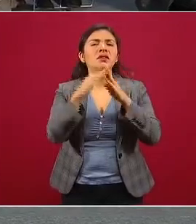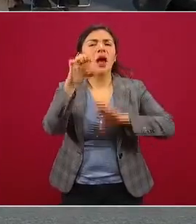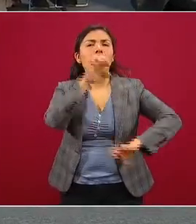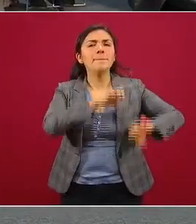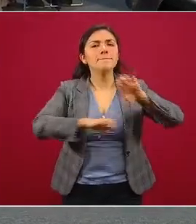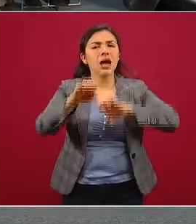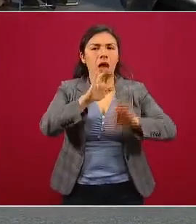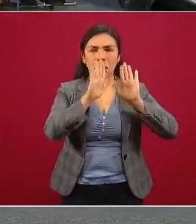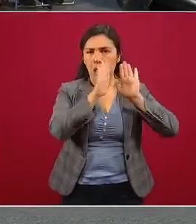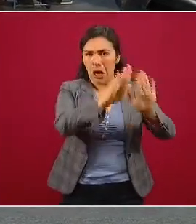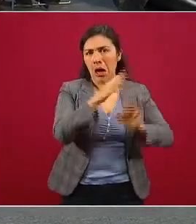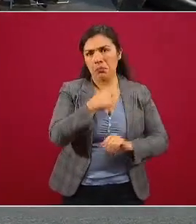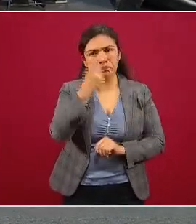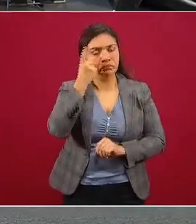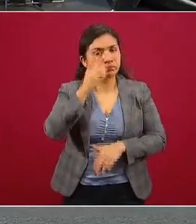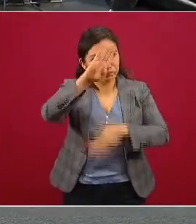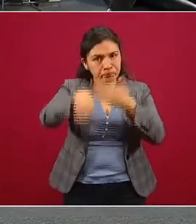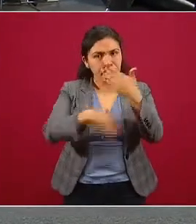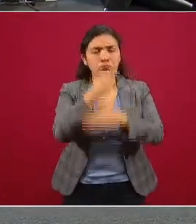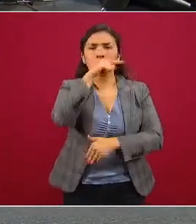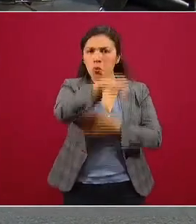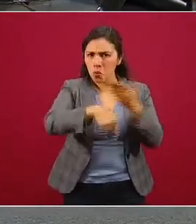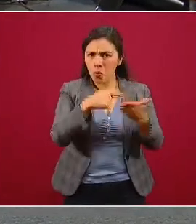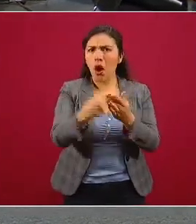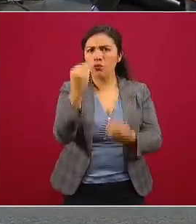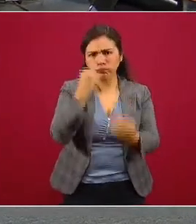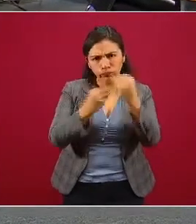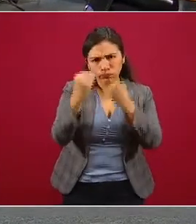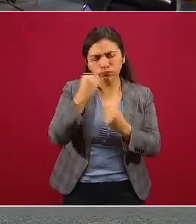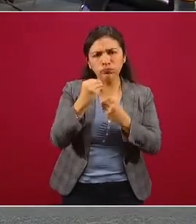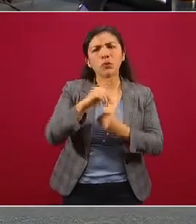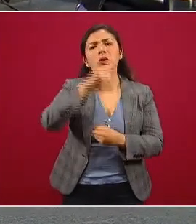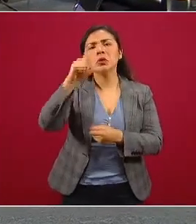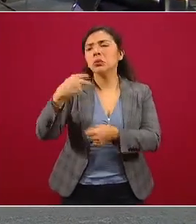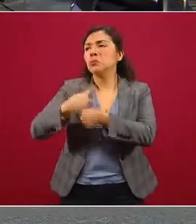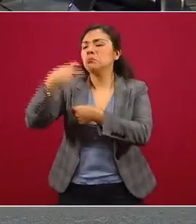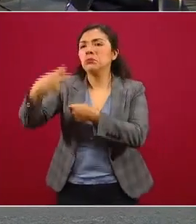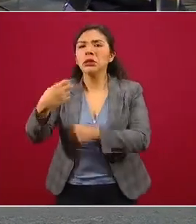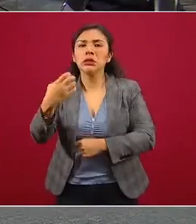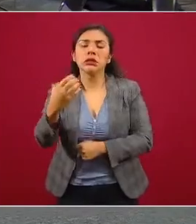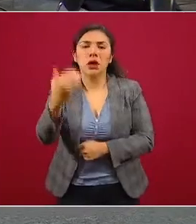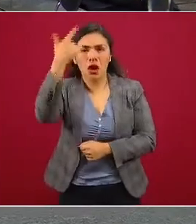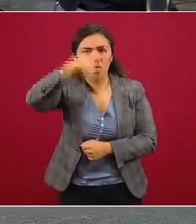y ahí comí, luego me invitaron a cenar.